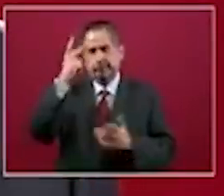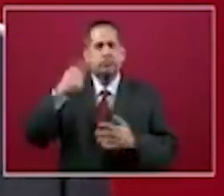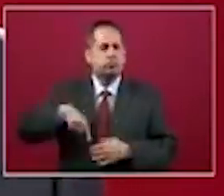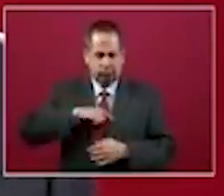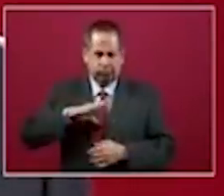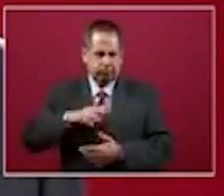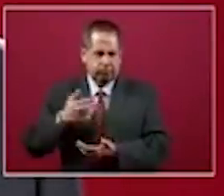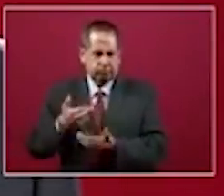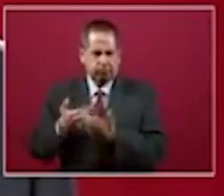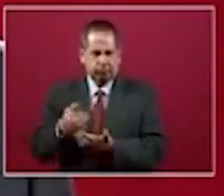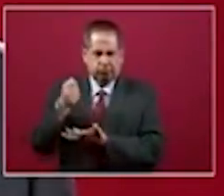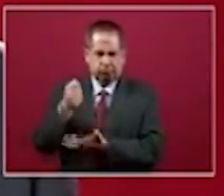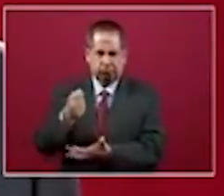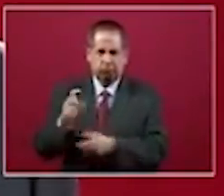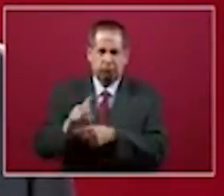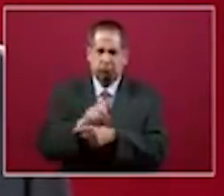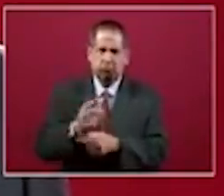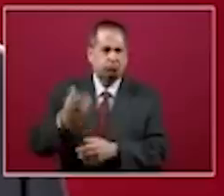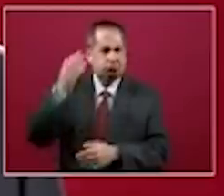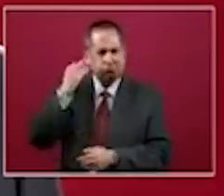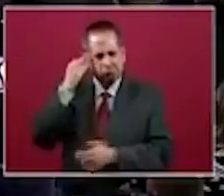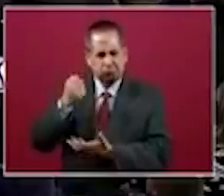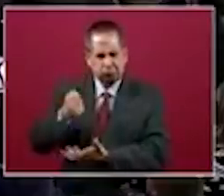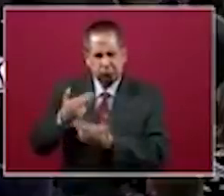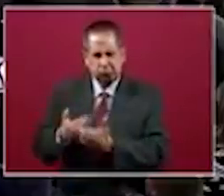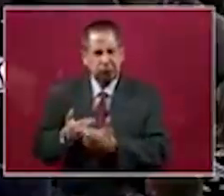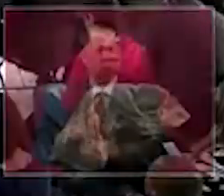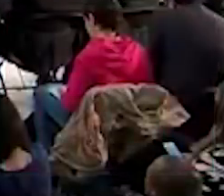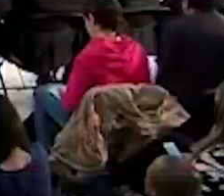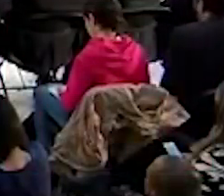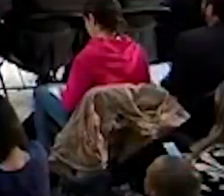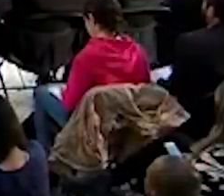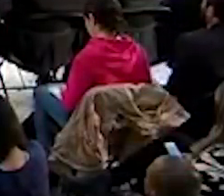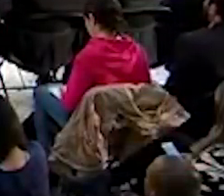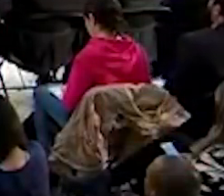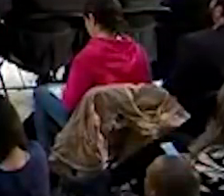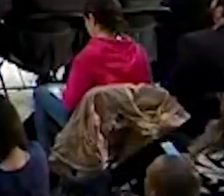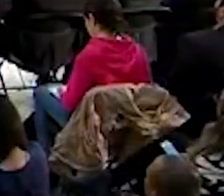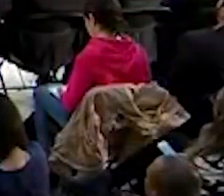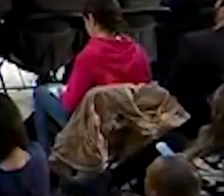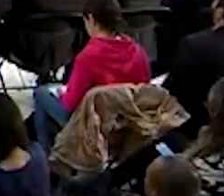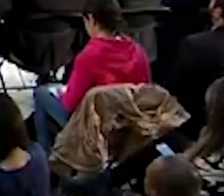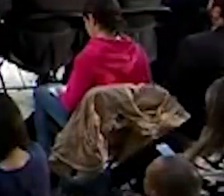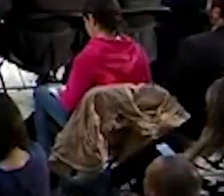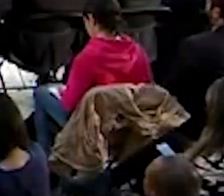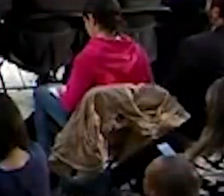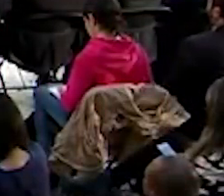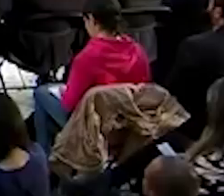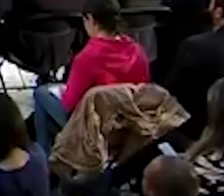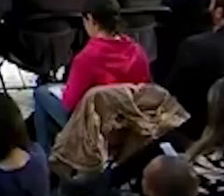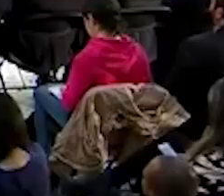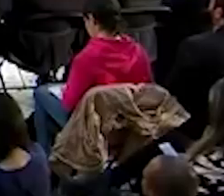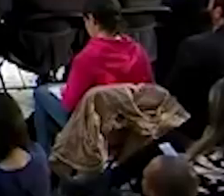tenemos presupuesto desde hace muchísimo tiempo. Hemos venido sosteniendo que debemos de